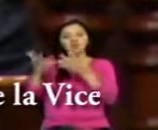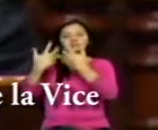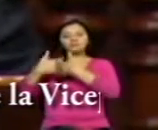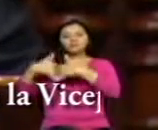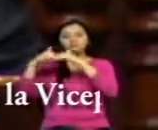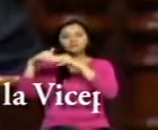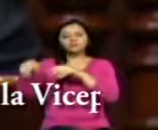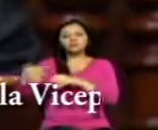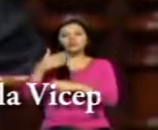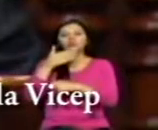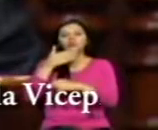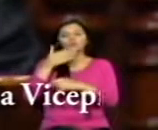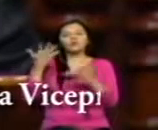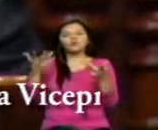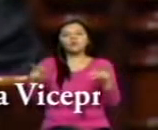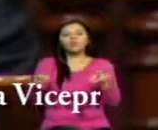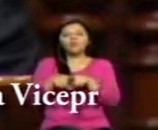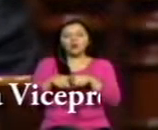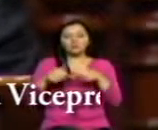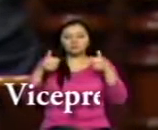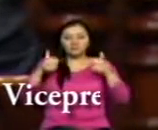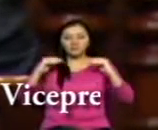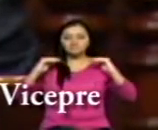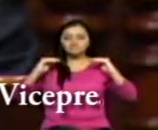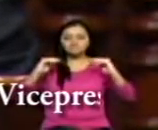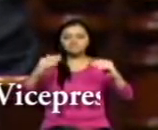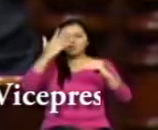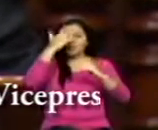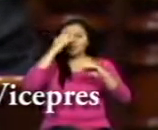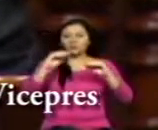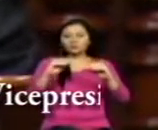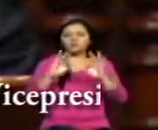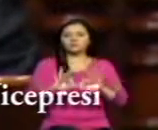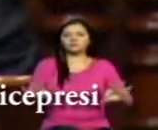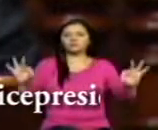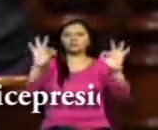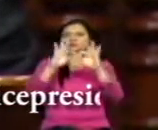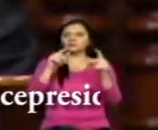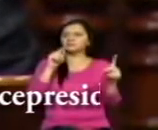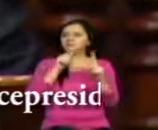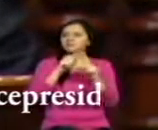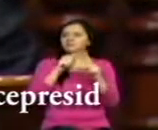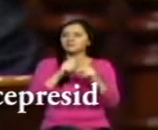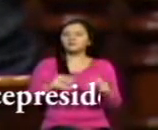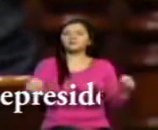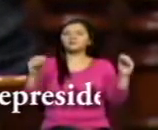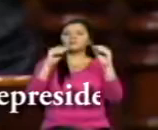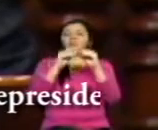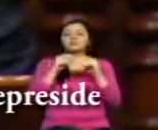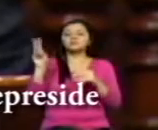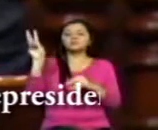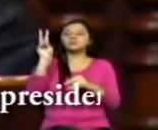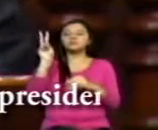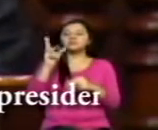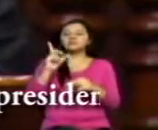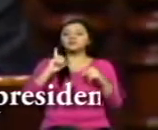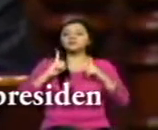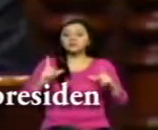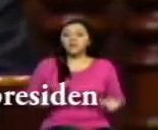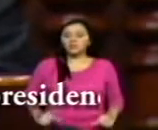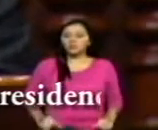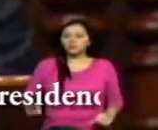a través de una magnífica educación. Una prestación de salud sensible a